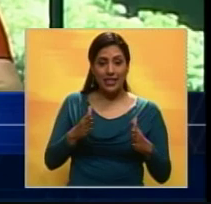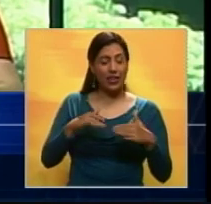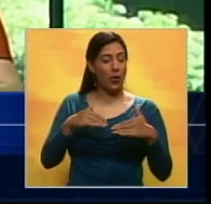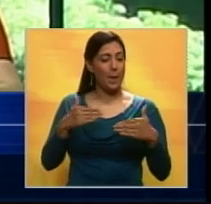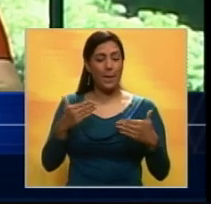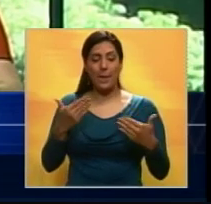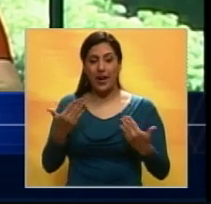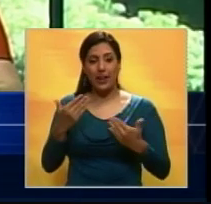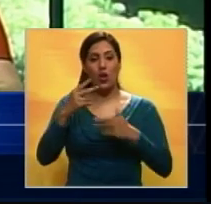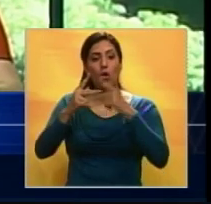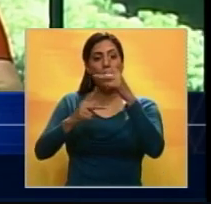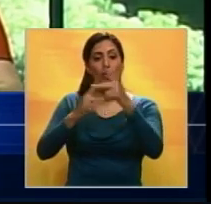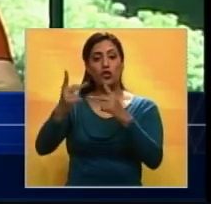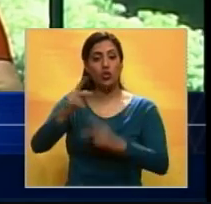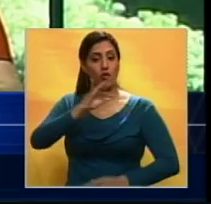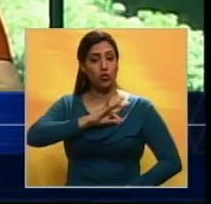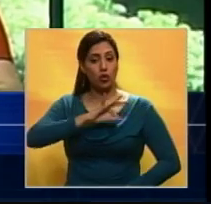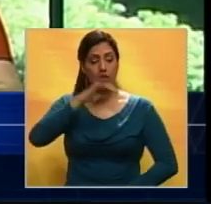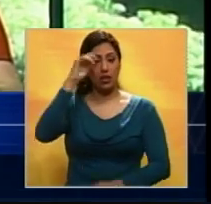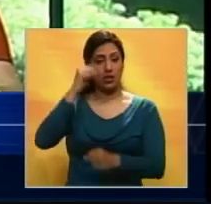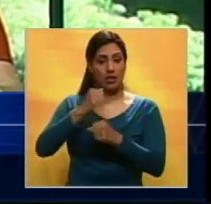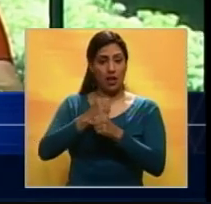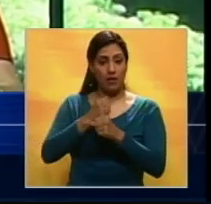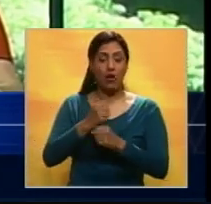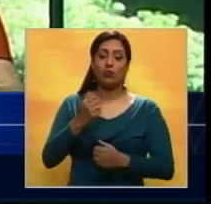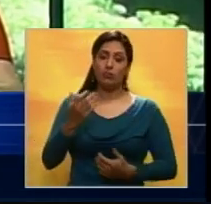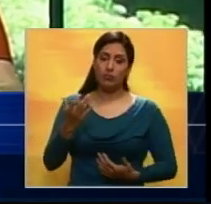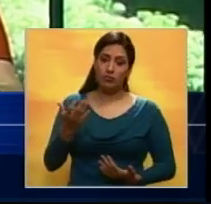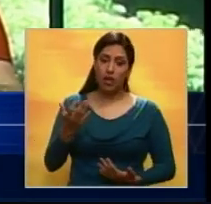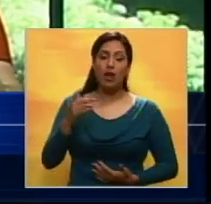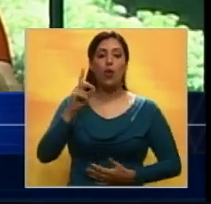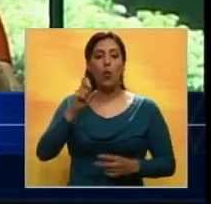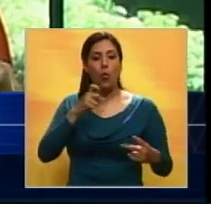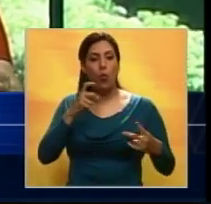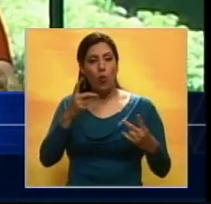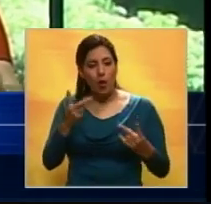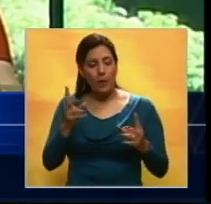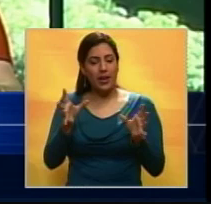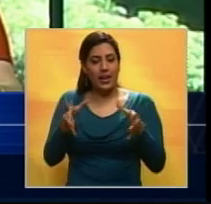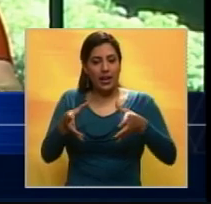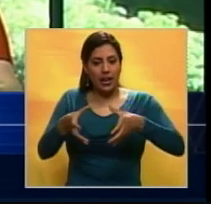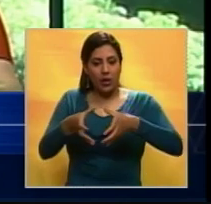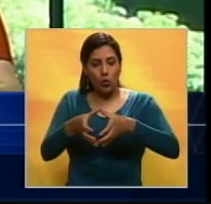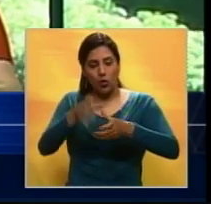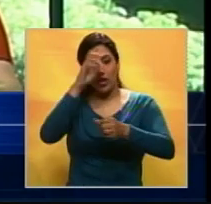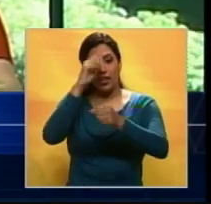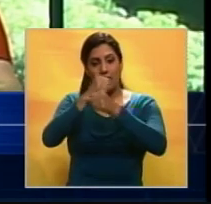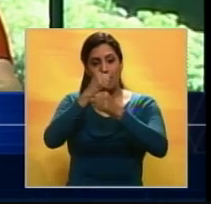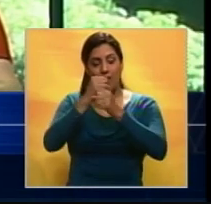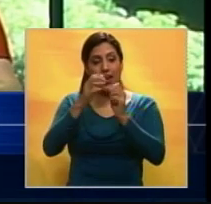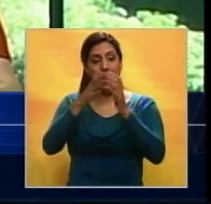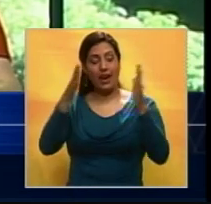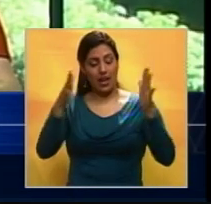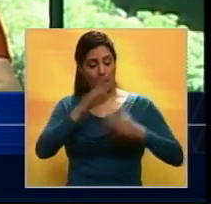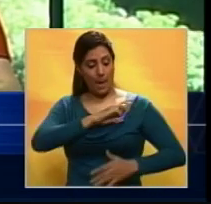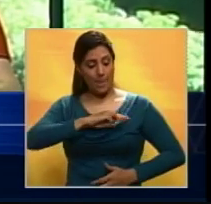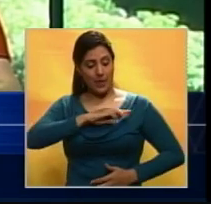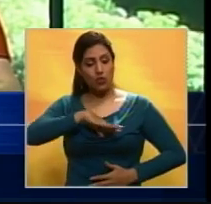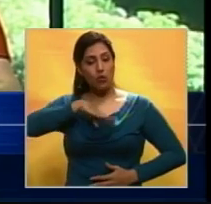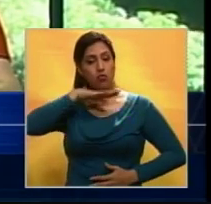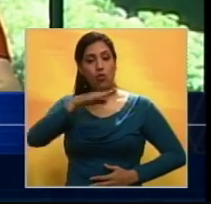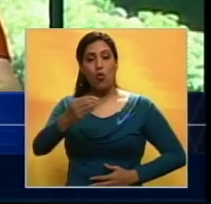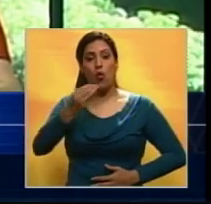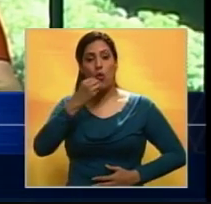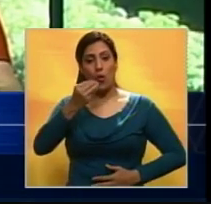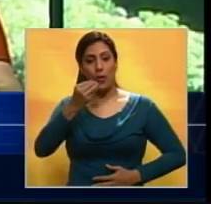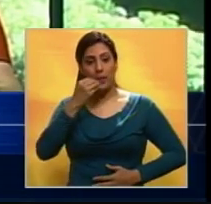para el proceso social del trabajo, así como una reunión operativa de la gran misión